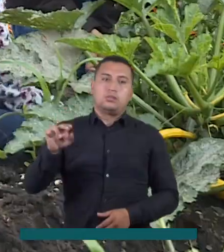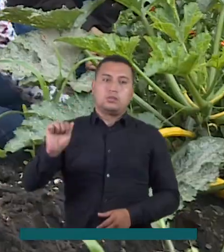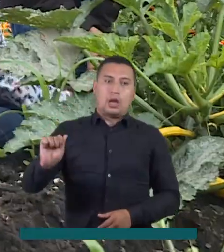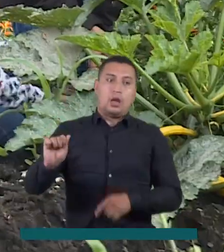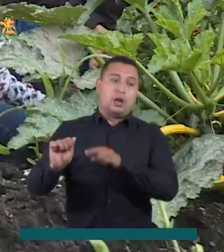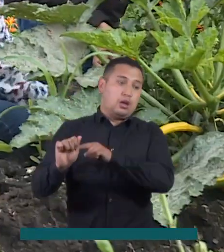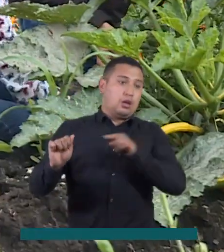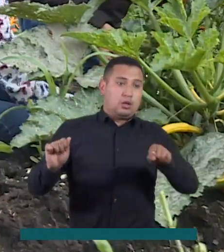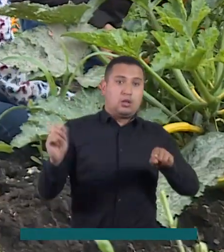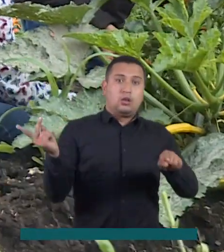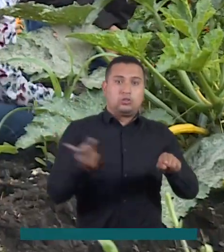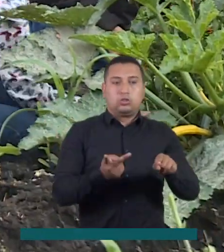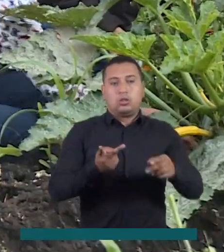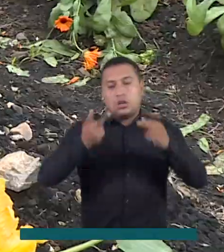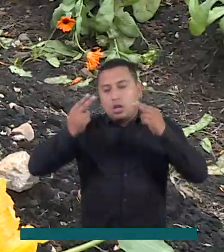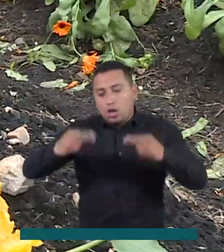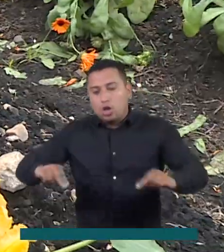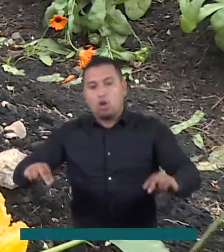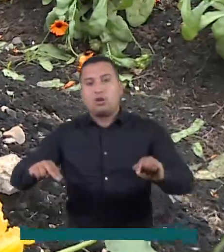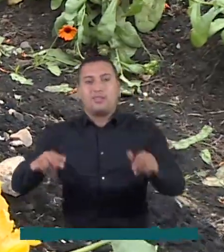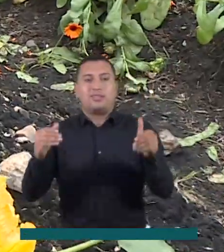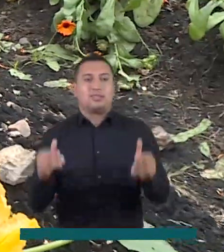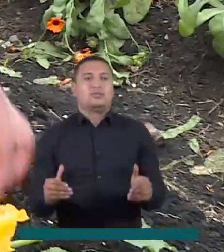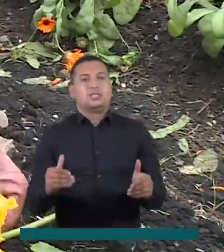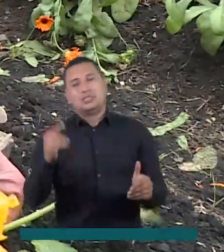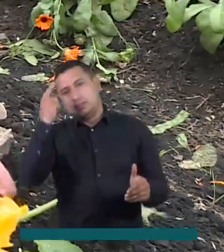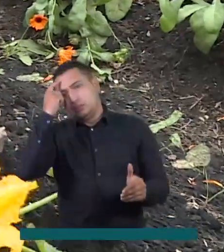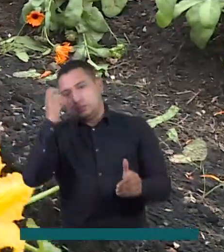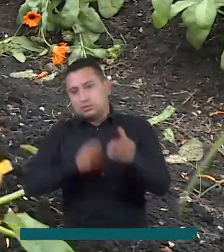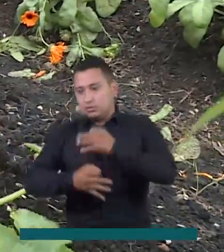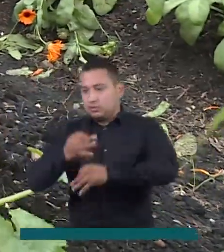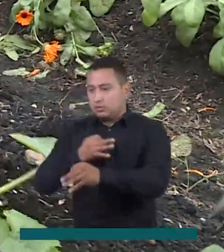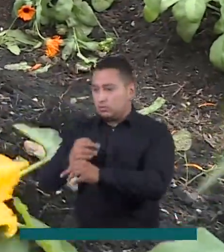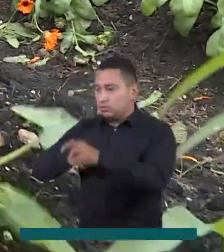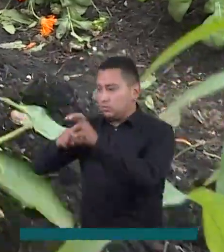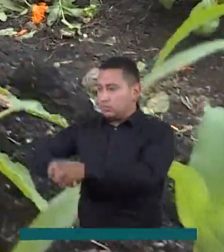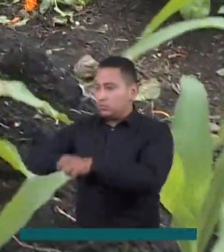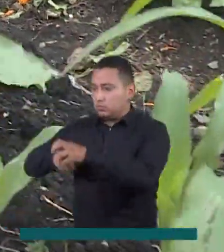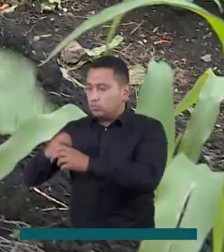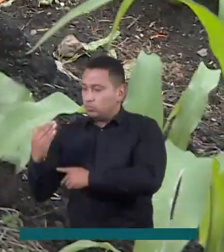encontraron la manera ideal de emprender creando una huerta en el Rosalco, Dinamarca.